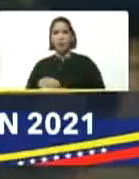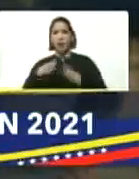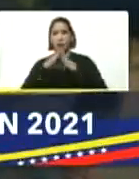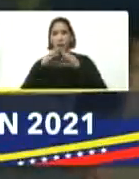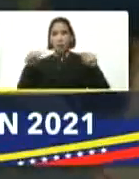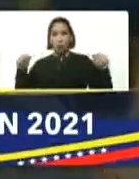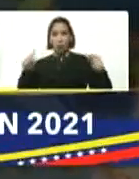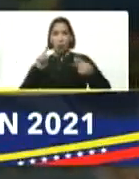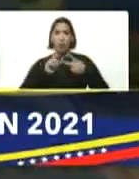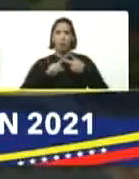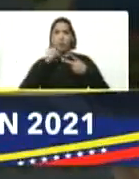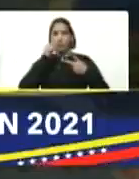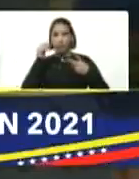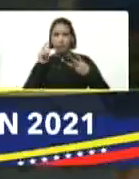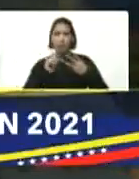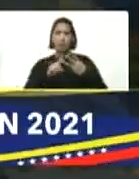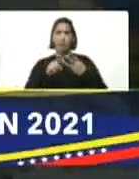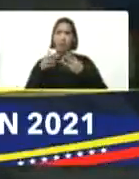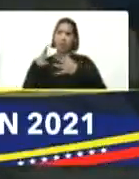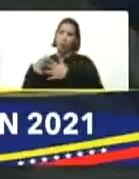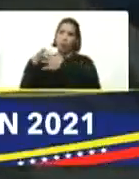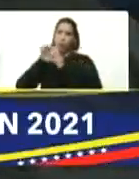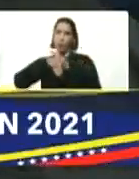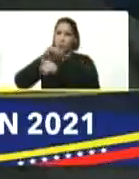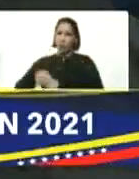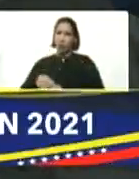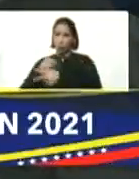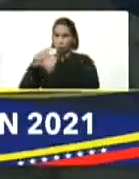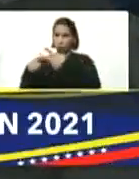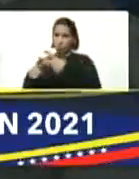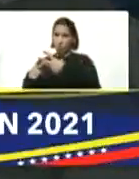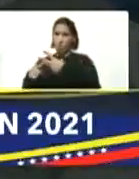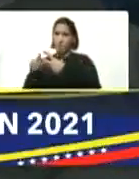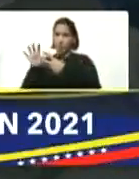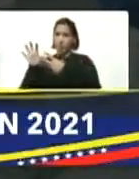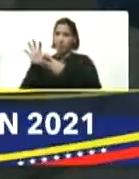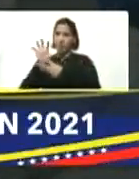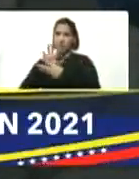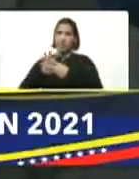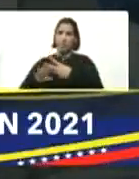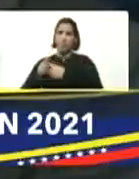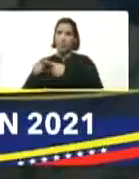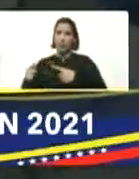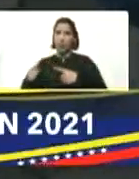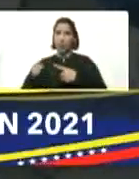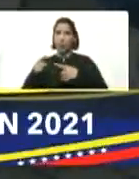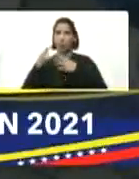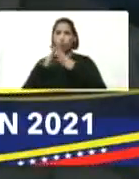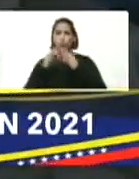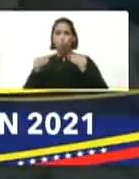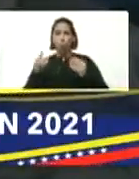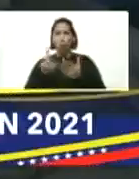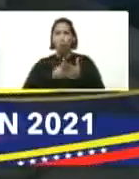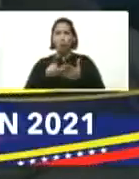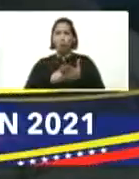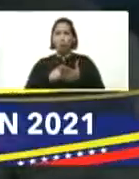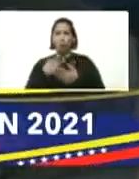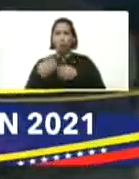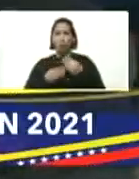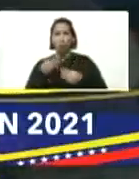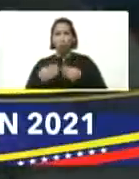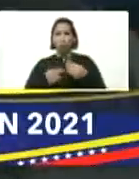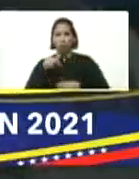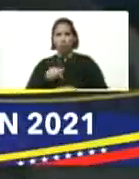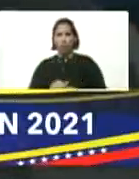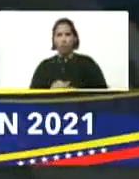vencedor de Francia y vencedor de los Estados Unidos. Pero además todos los libros que se han citado aquí tienen